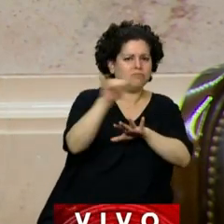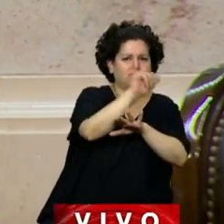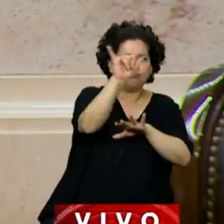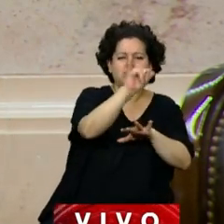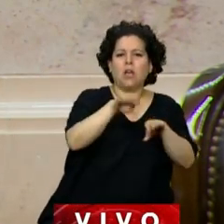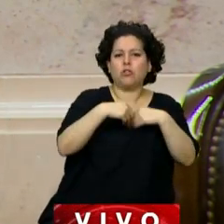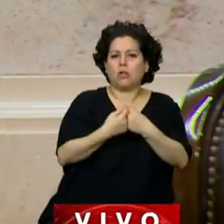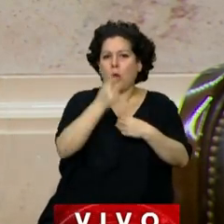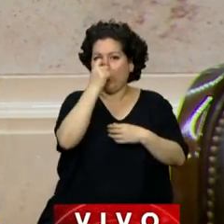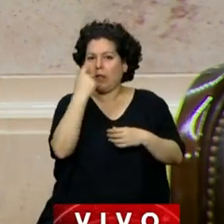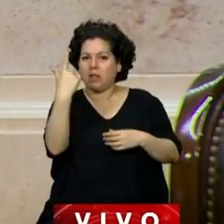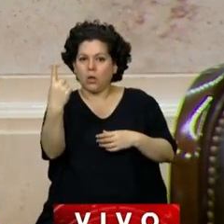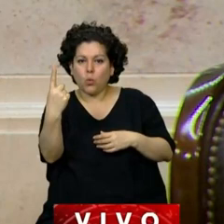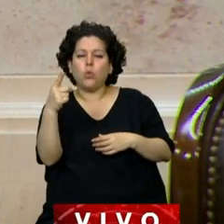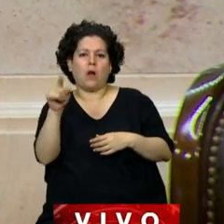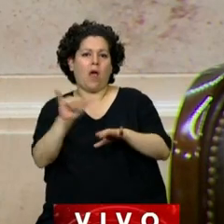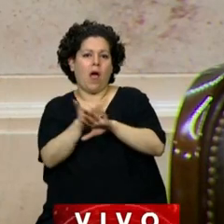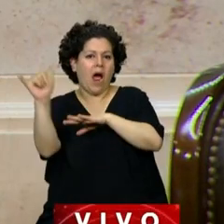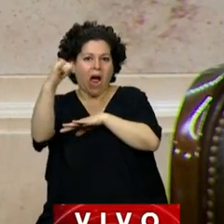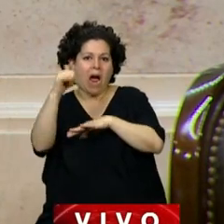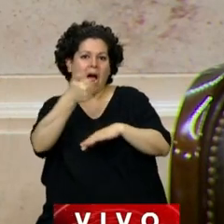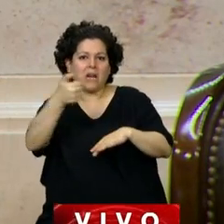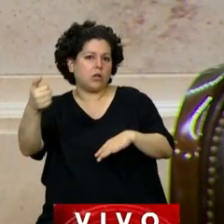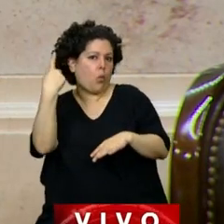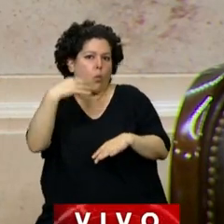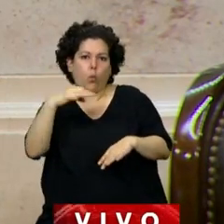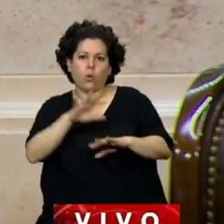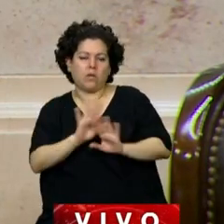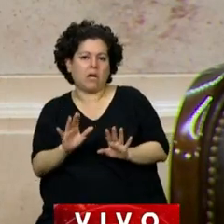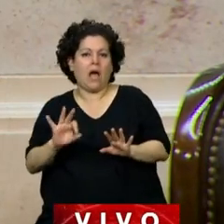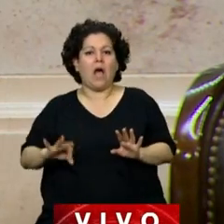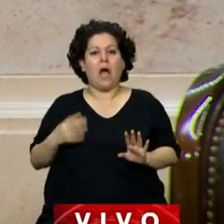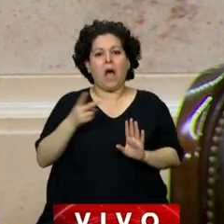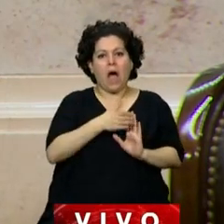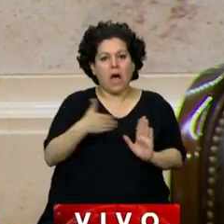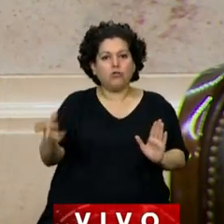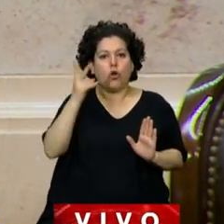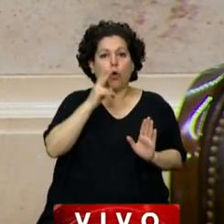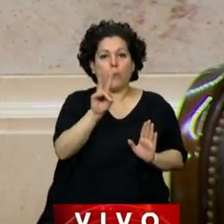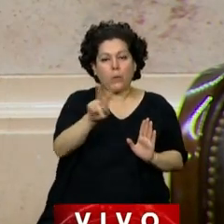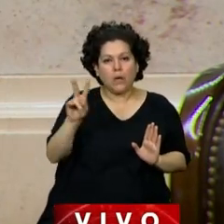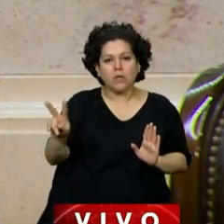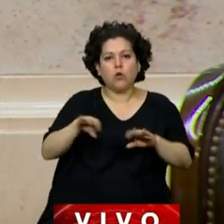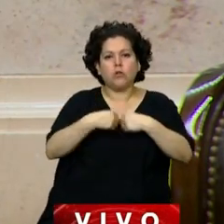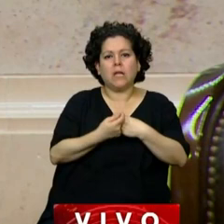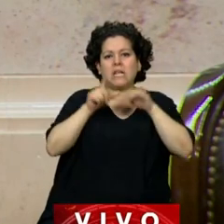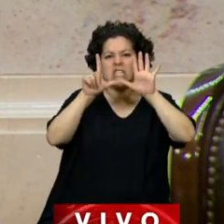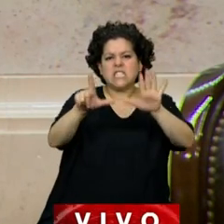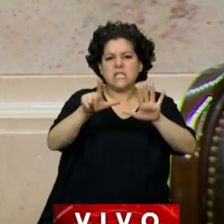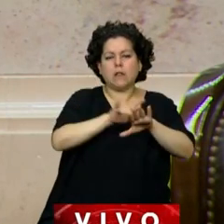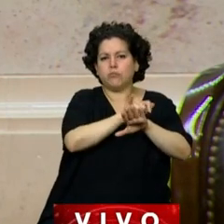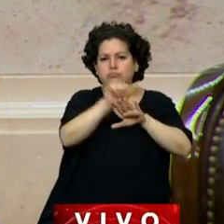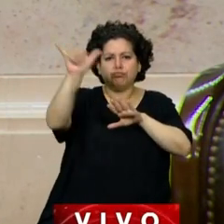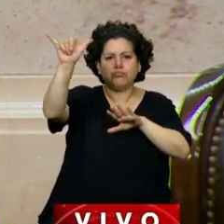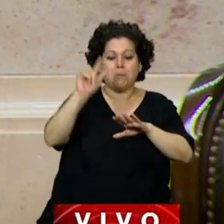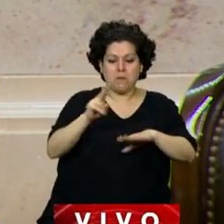en 21 es la única aerolínea que opera. En 2022 sumó 7 rutas internacionales desde